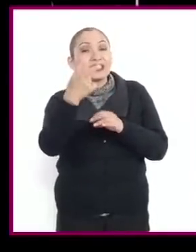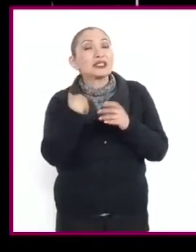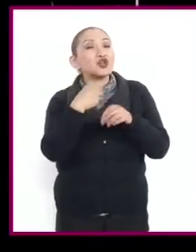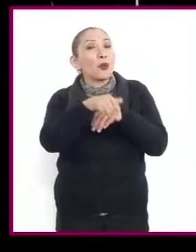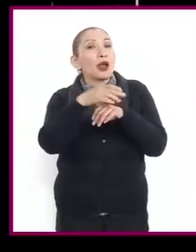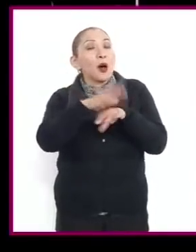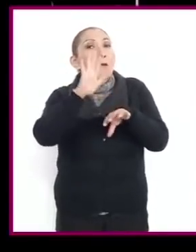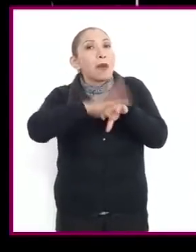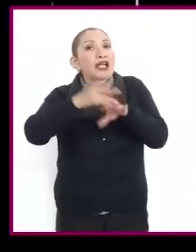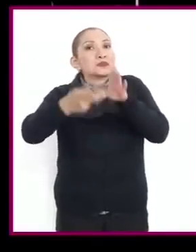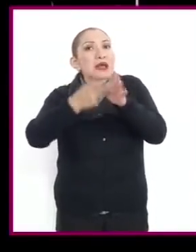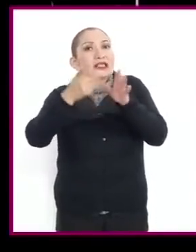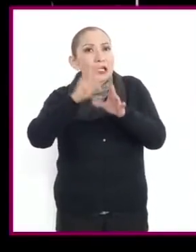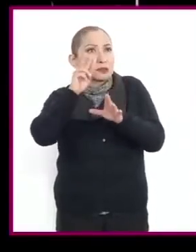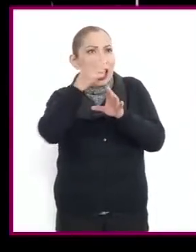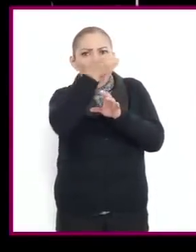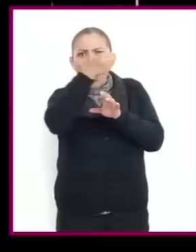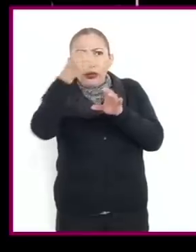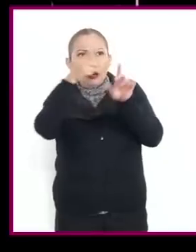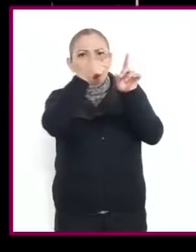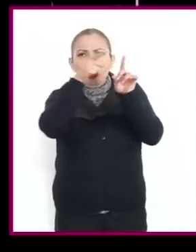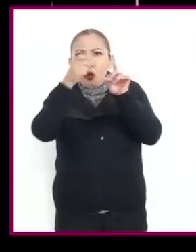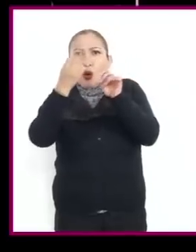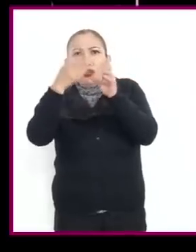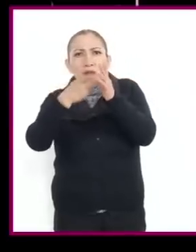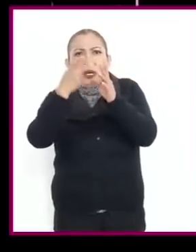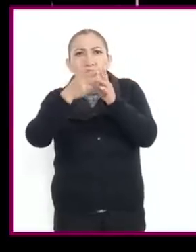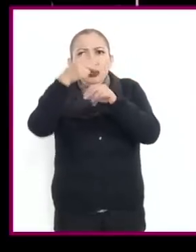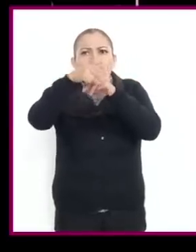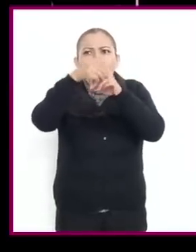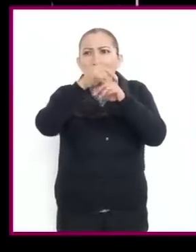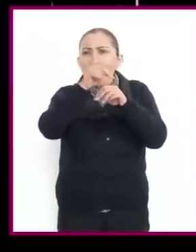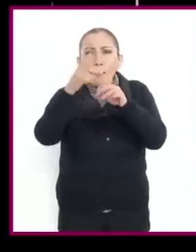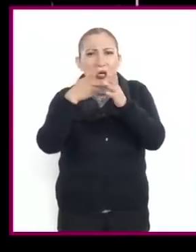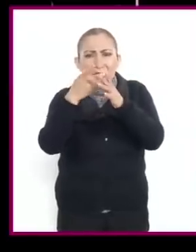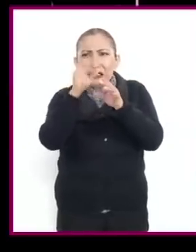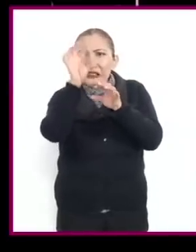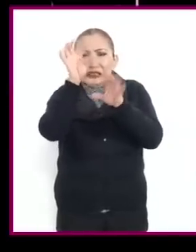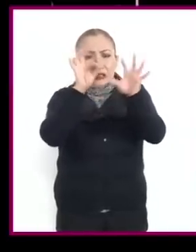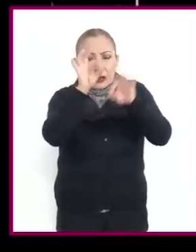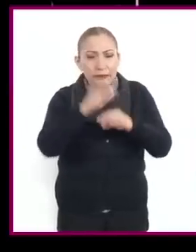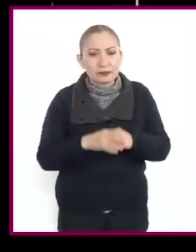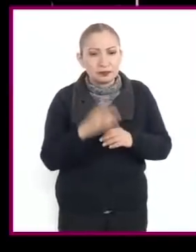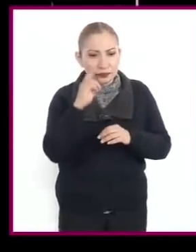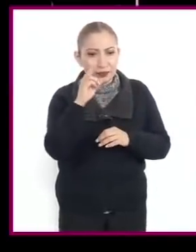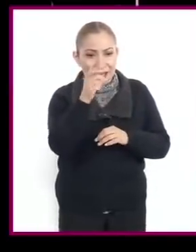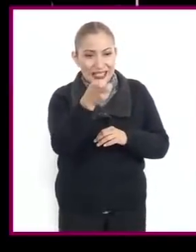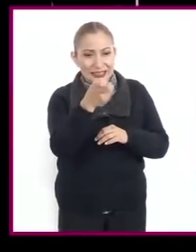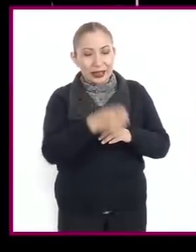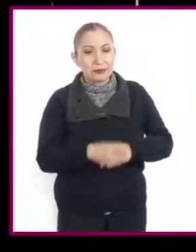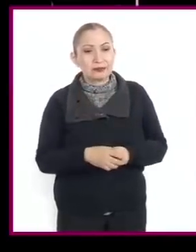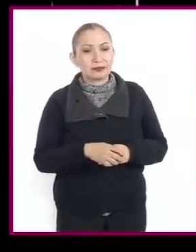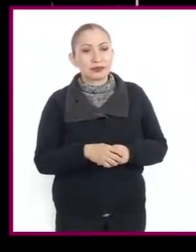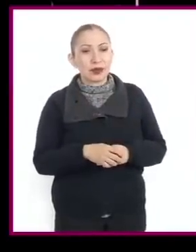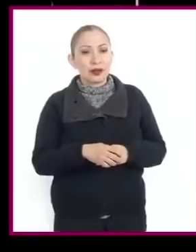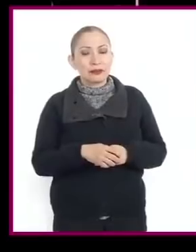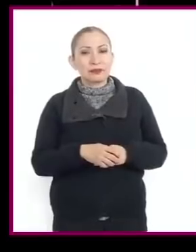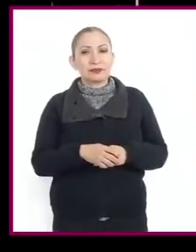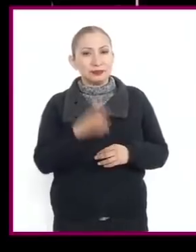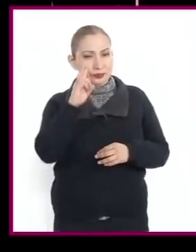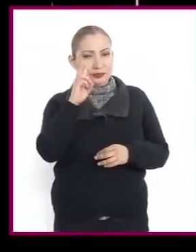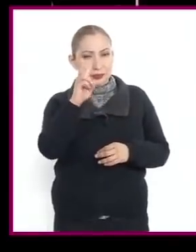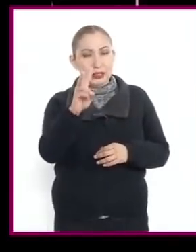entonces, ¿cuál es el dato más frecuente en el conjunto de datos original? En el conjunto de datos que tenemos aquí.